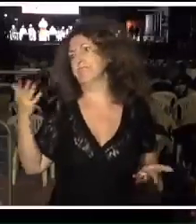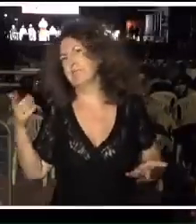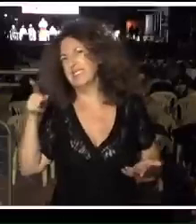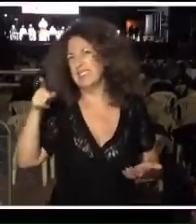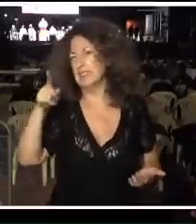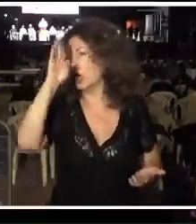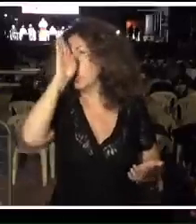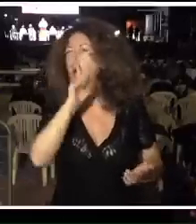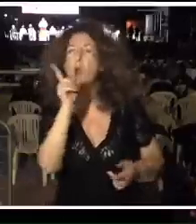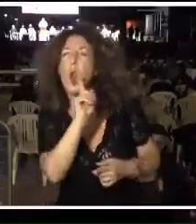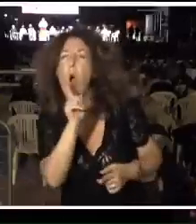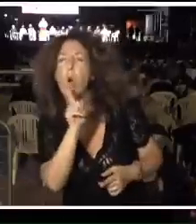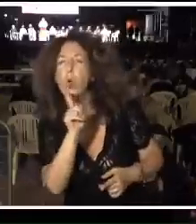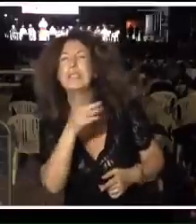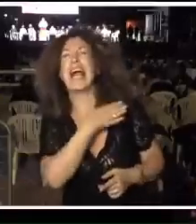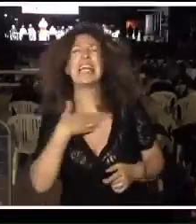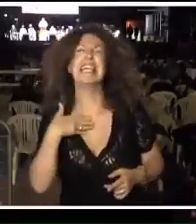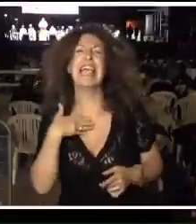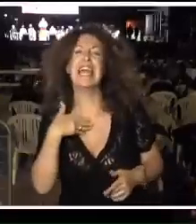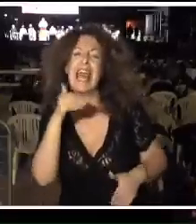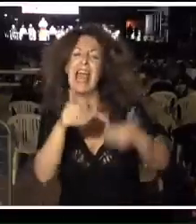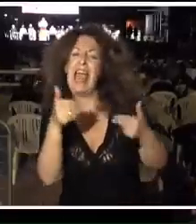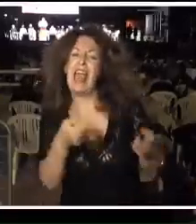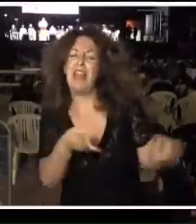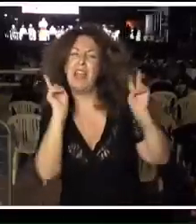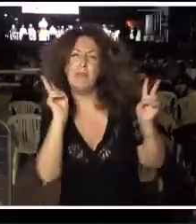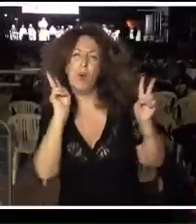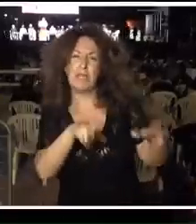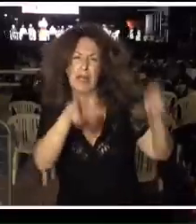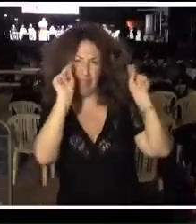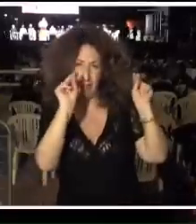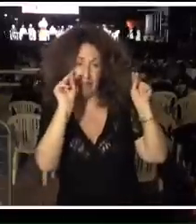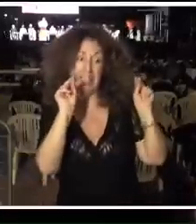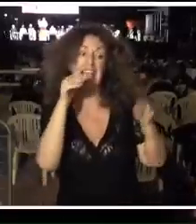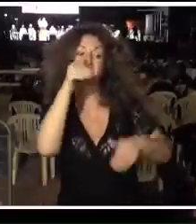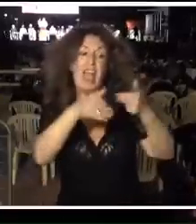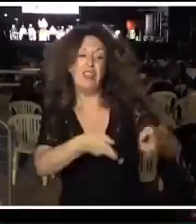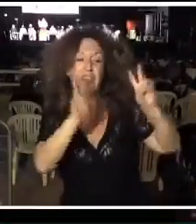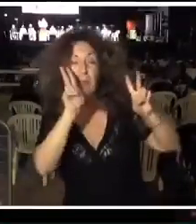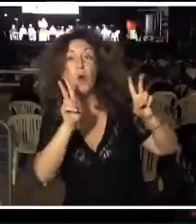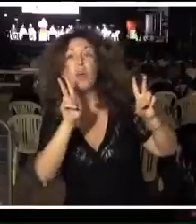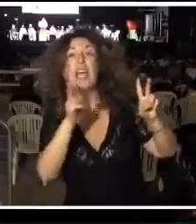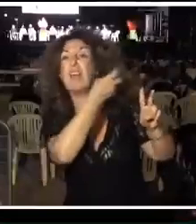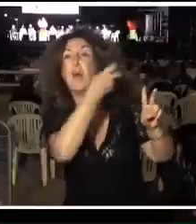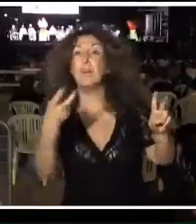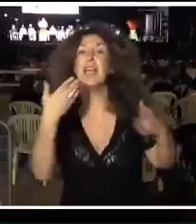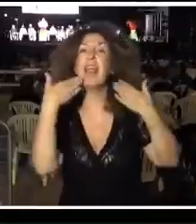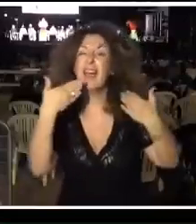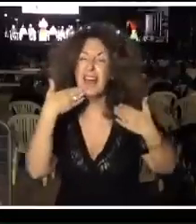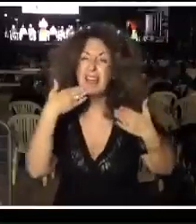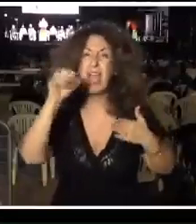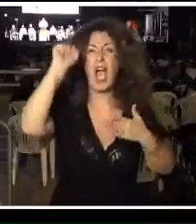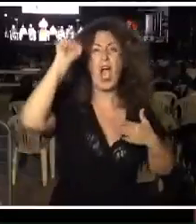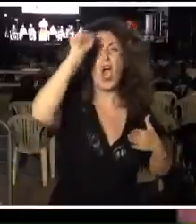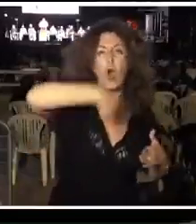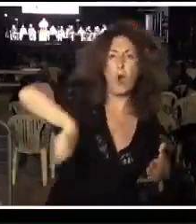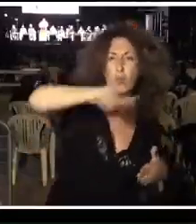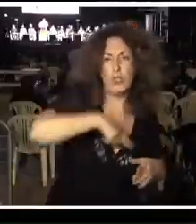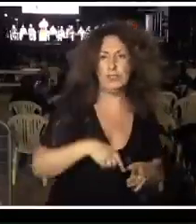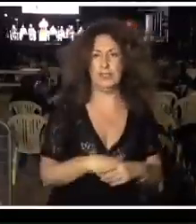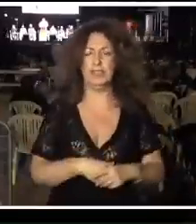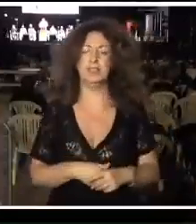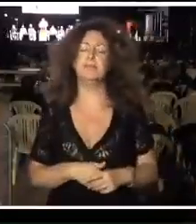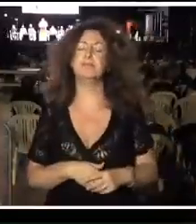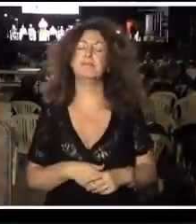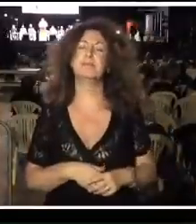oculta que quiere acabar con la democracia que trajimos los comunistas y las comunistas a este país.